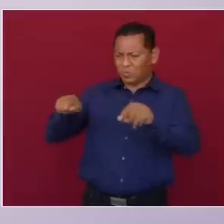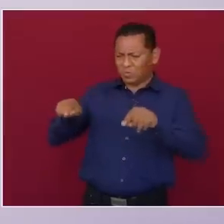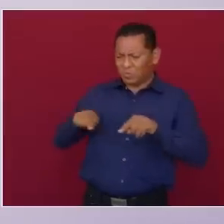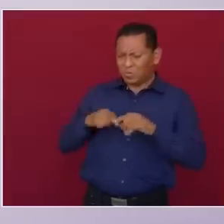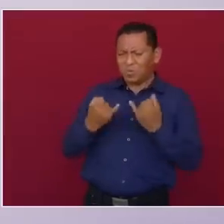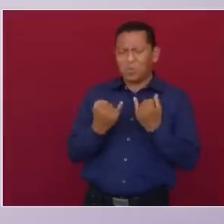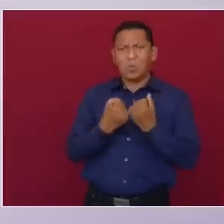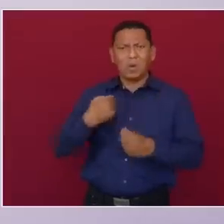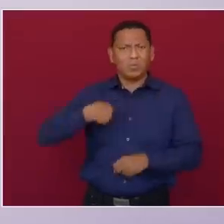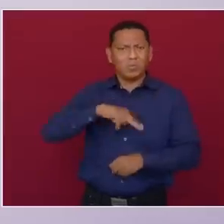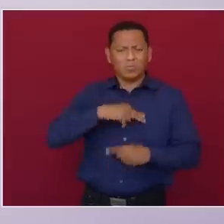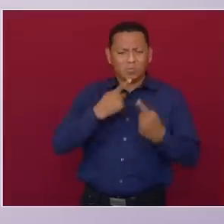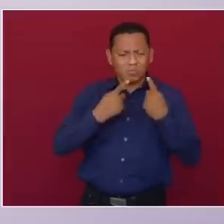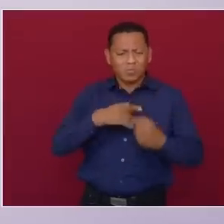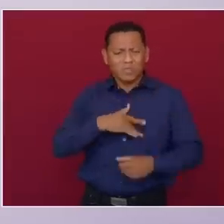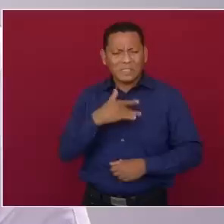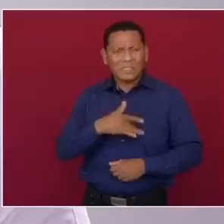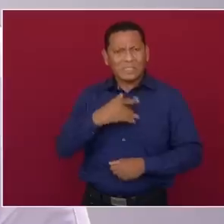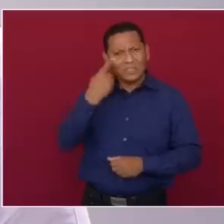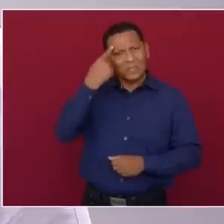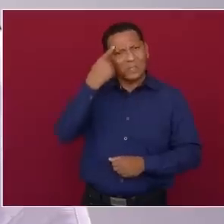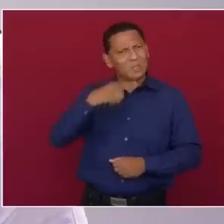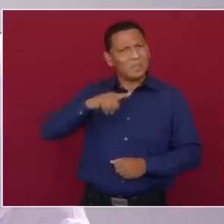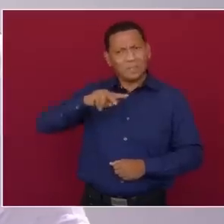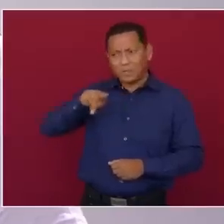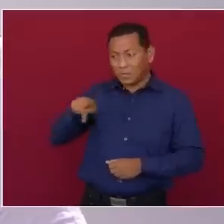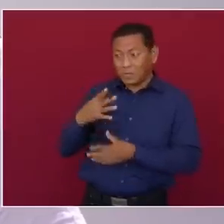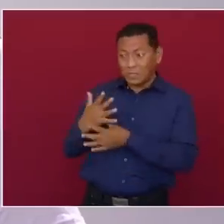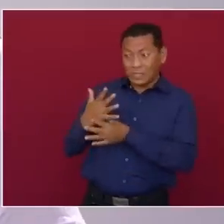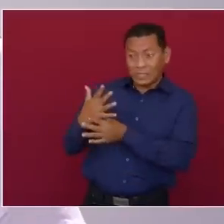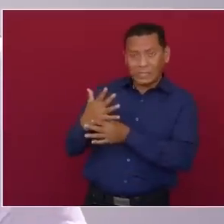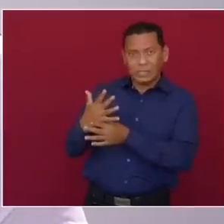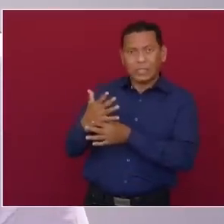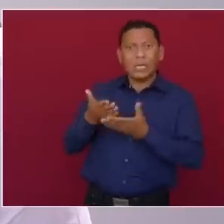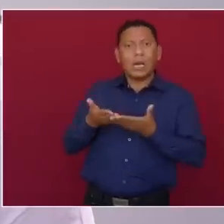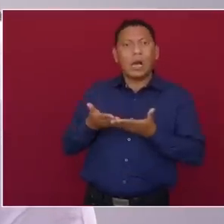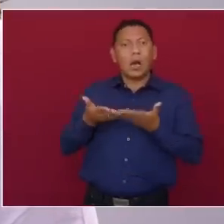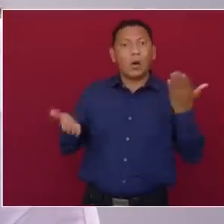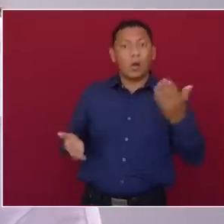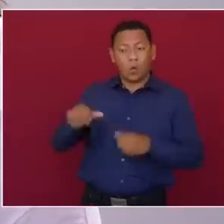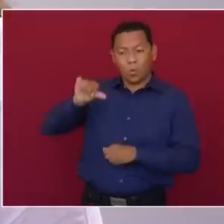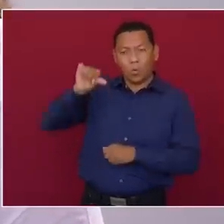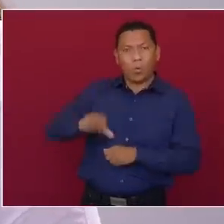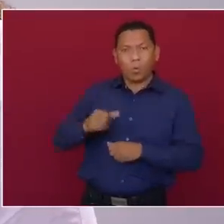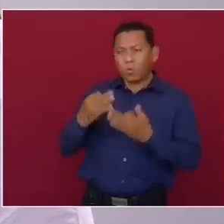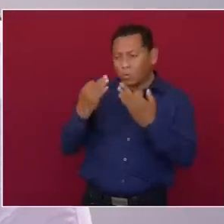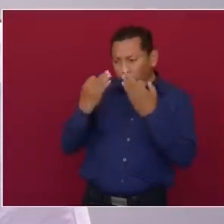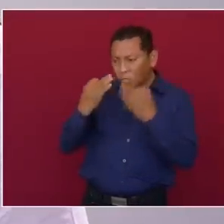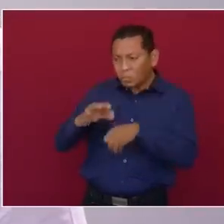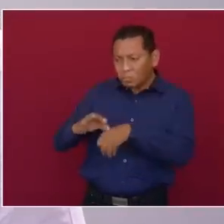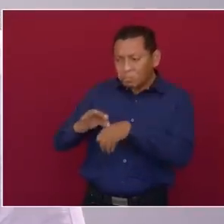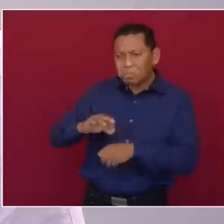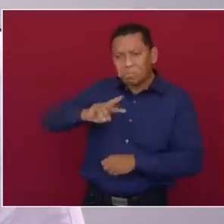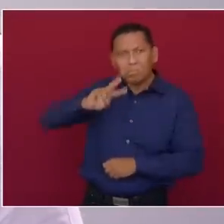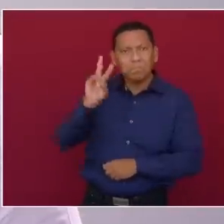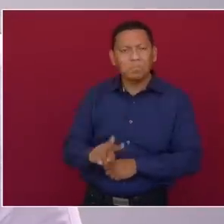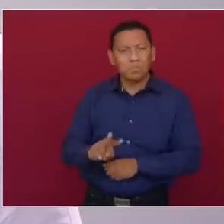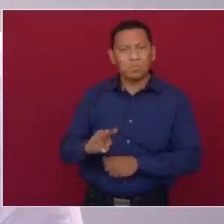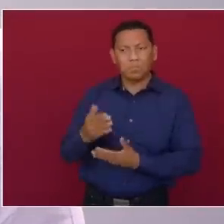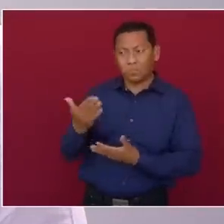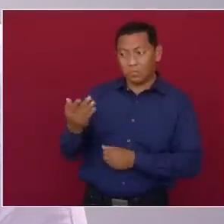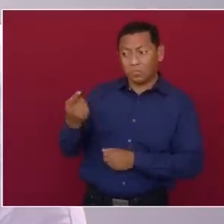pasión iba creciendo para convertir en realidad lo que hoy estamos viviendo. La instrucción recibida